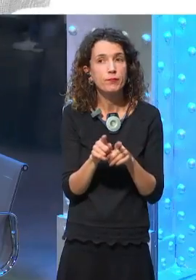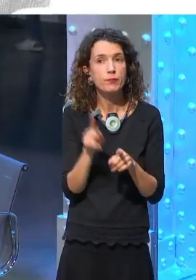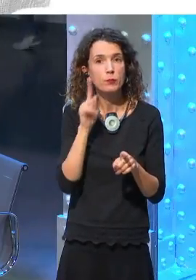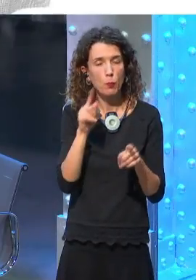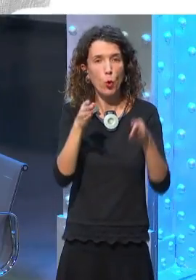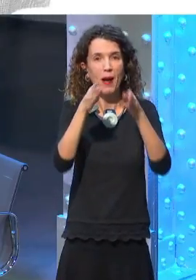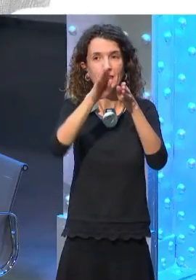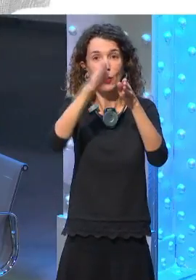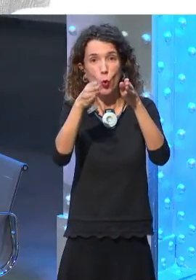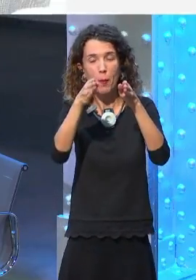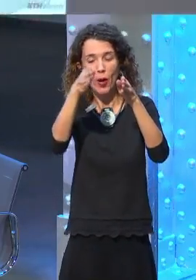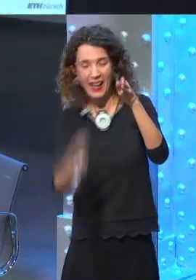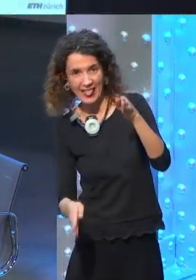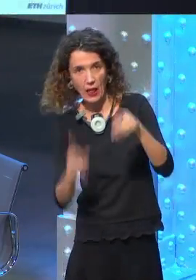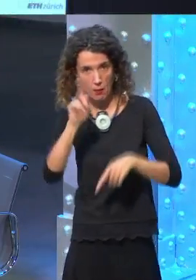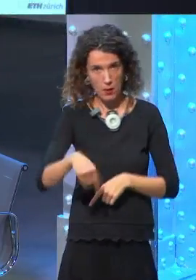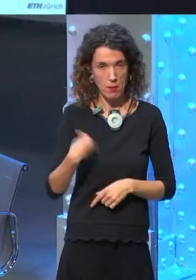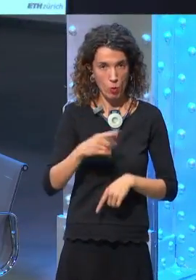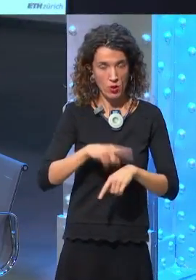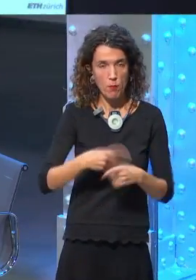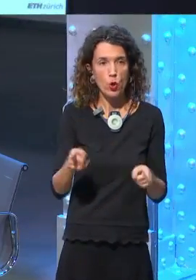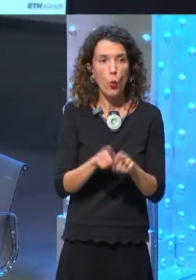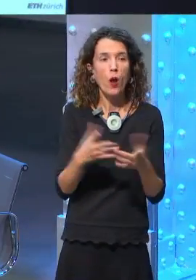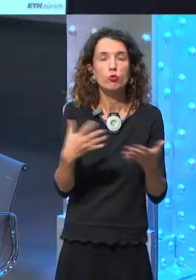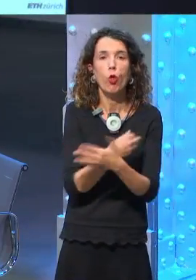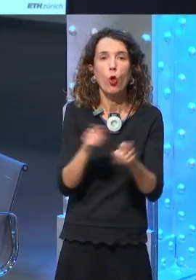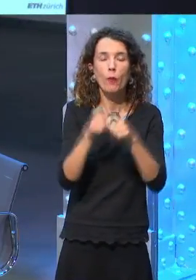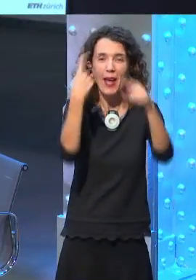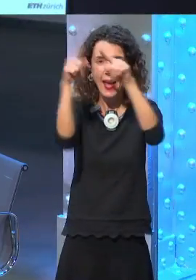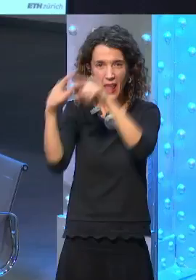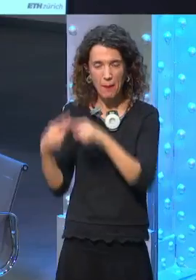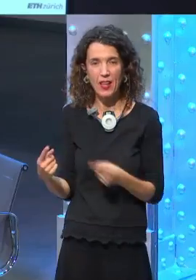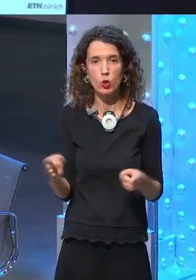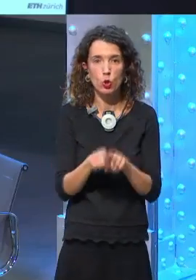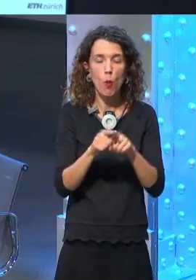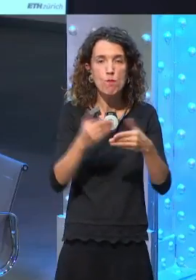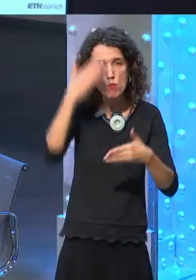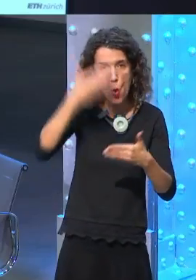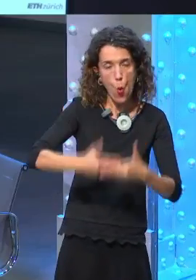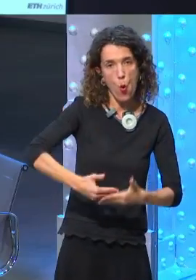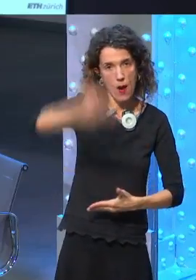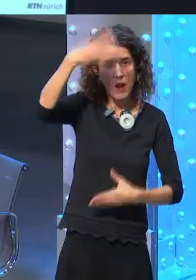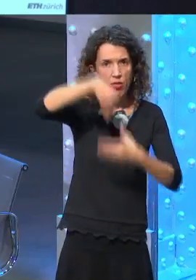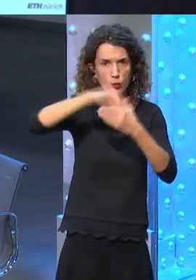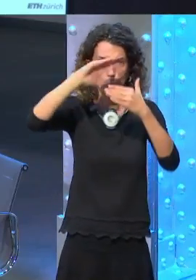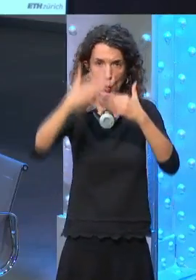iba poniendo más recta. Esta era una forma de tener todos estos elementos murales